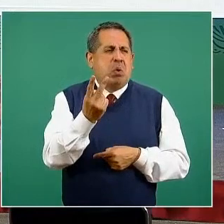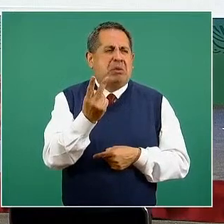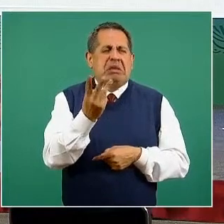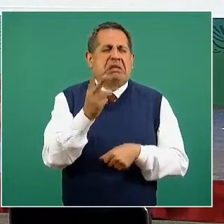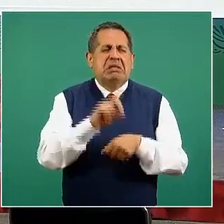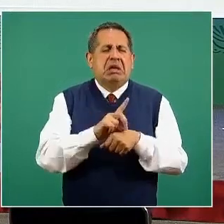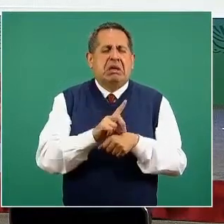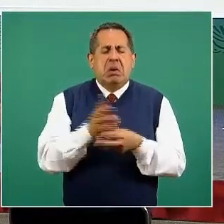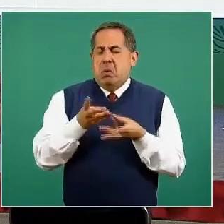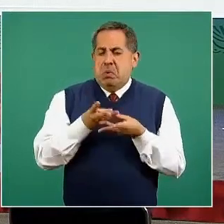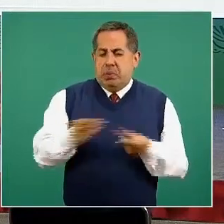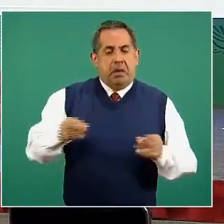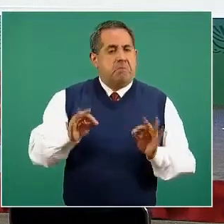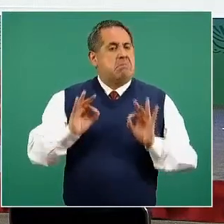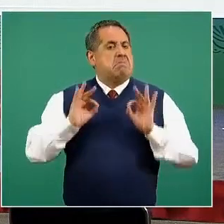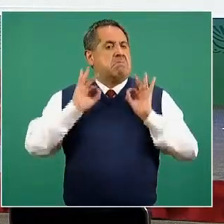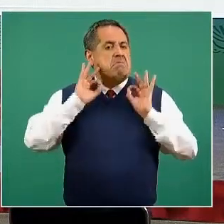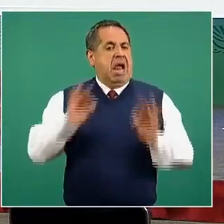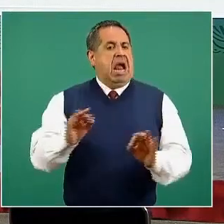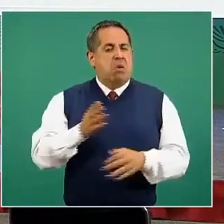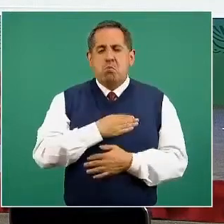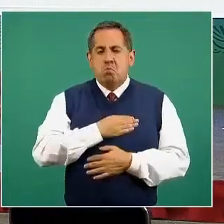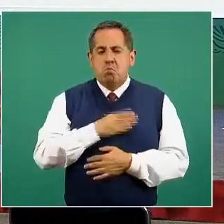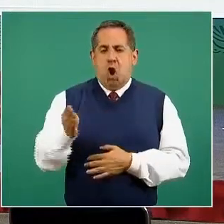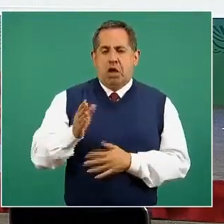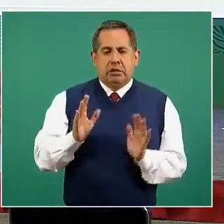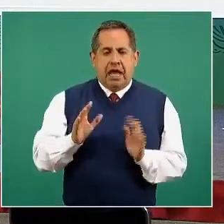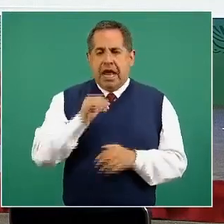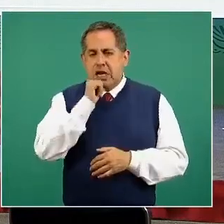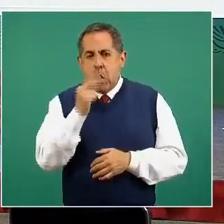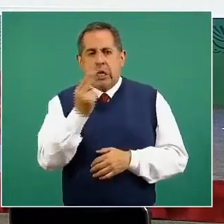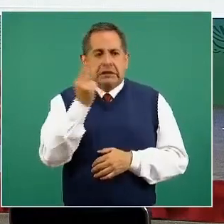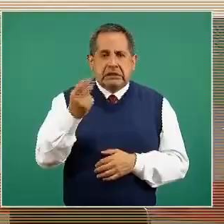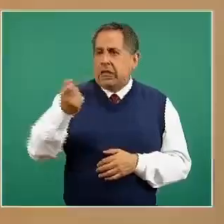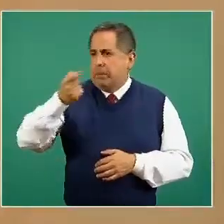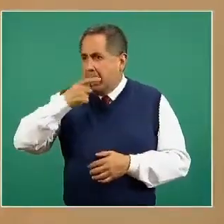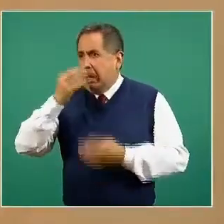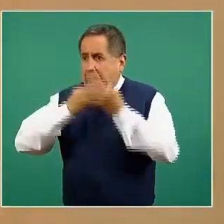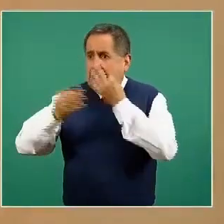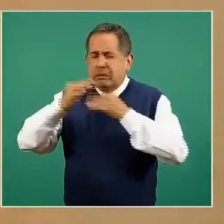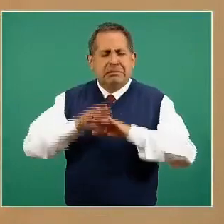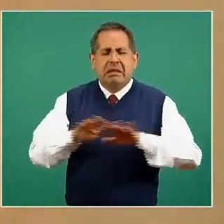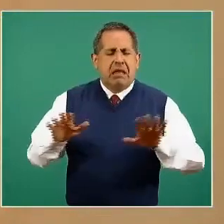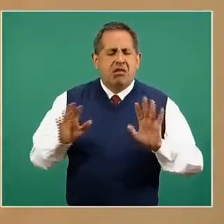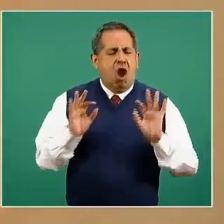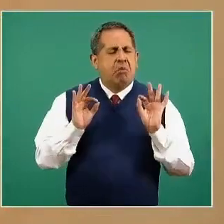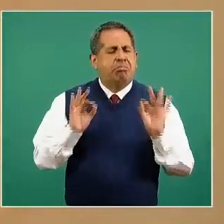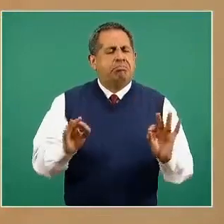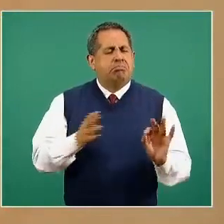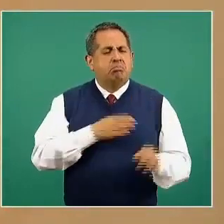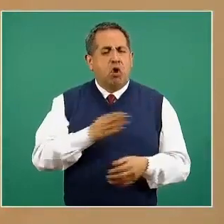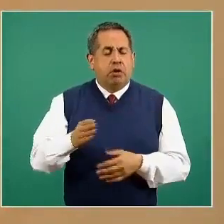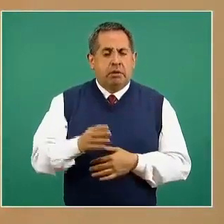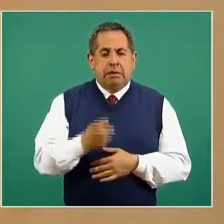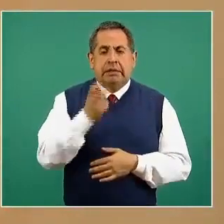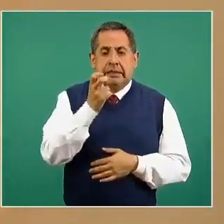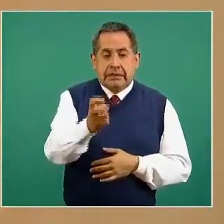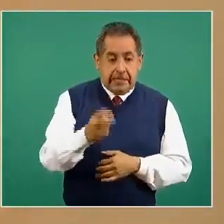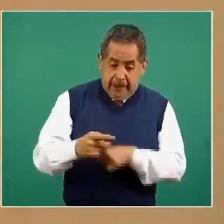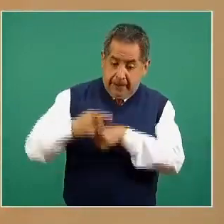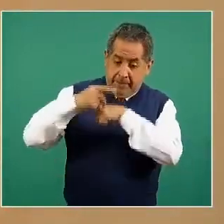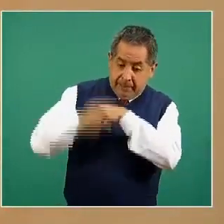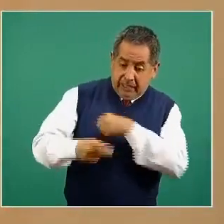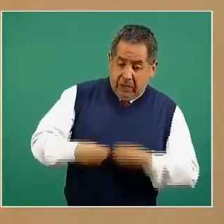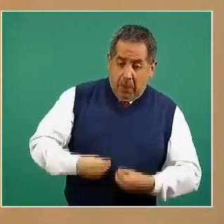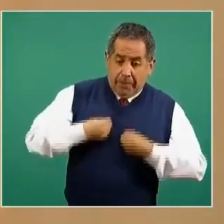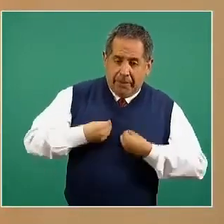3 días, desaparecen por completo sin necesidad alguna de tratamiento, y desde luego lo importante es que no ponen en